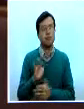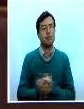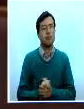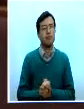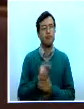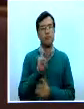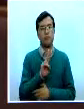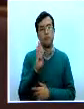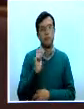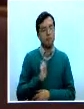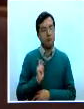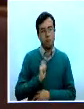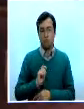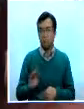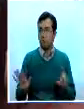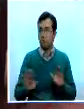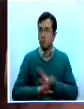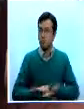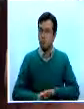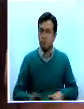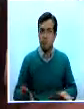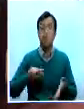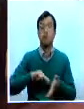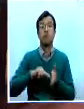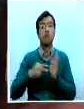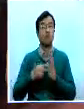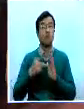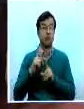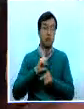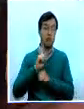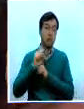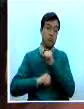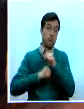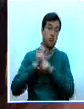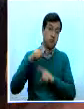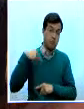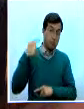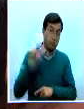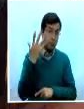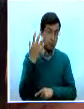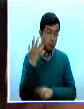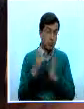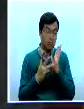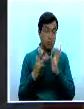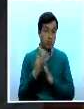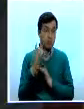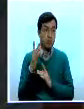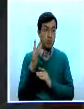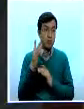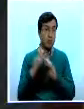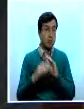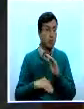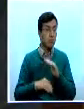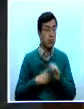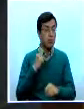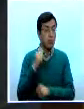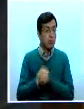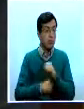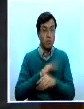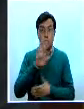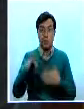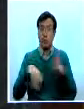de las 24 remuneraciones estamos diciendo entonces que para el próximo año para el 15 de abril del próximo año que es la fecha tope todas